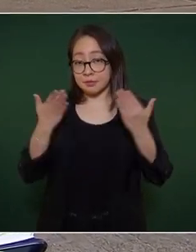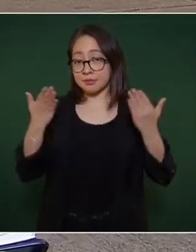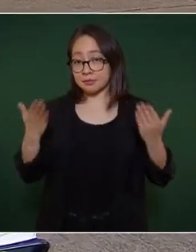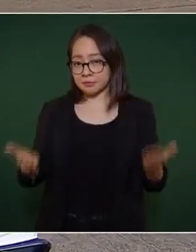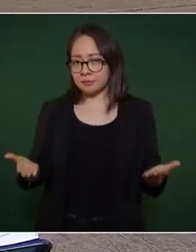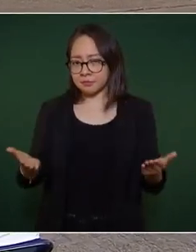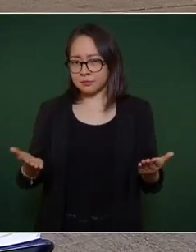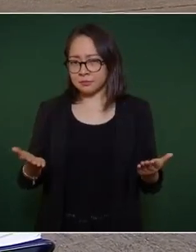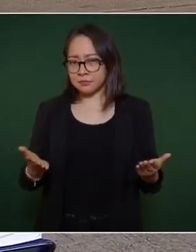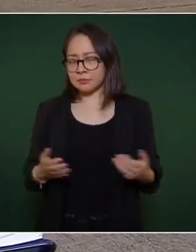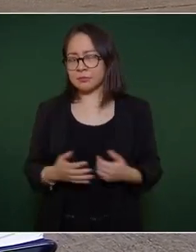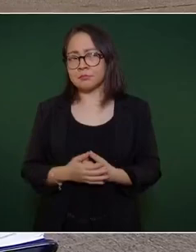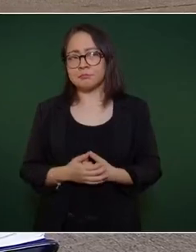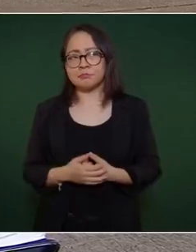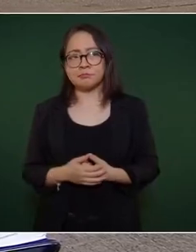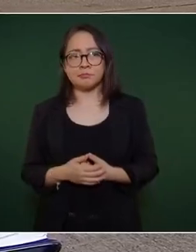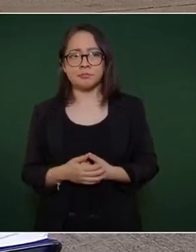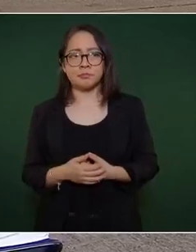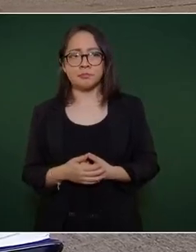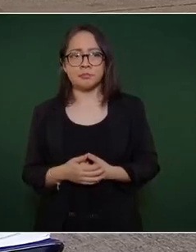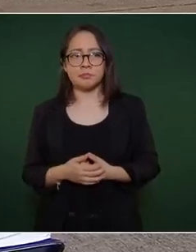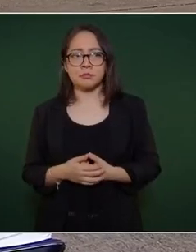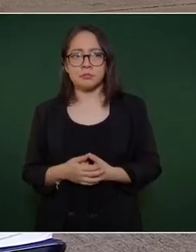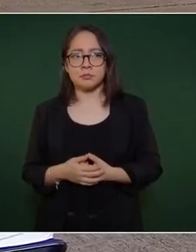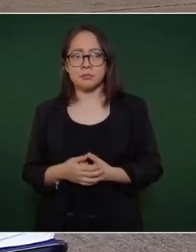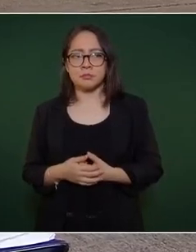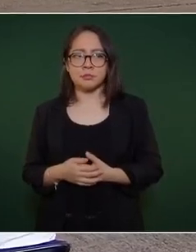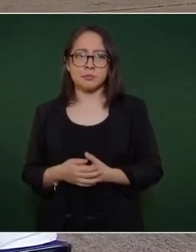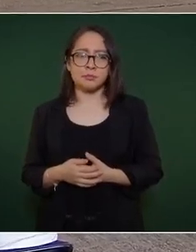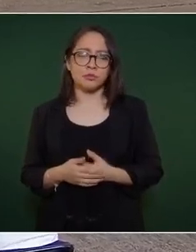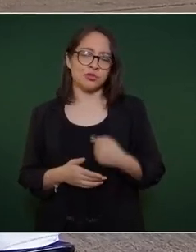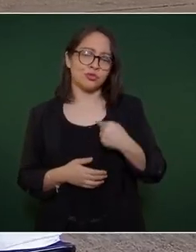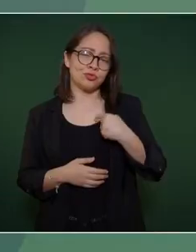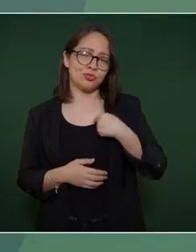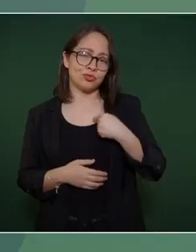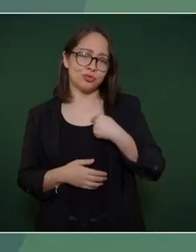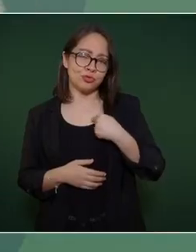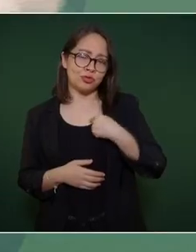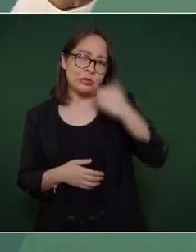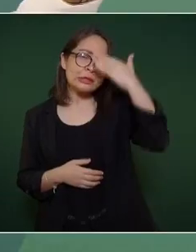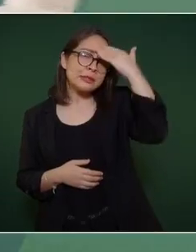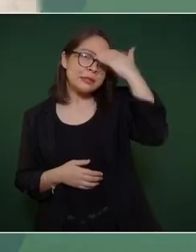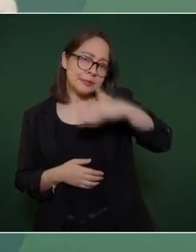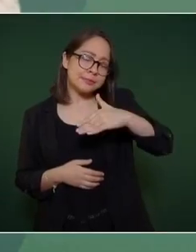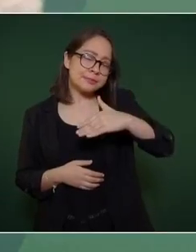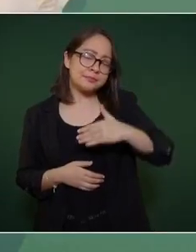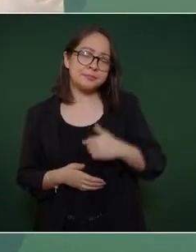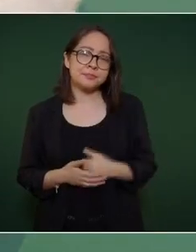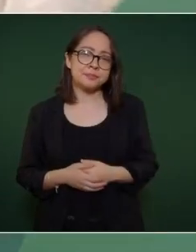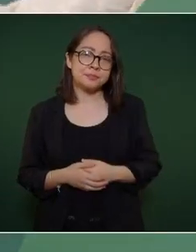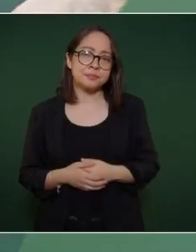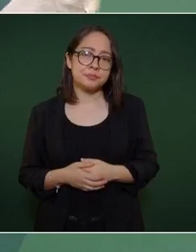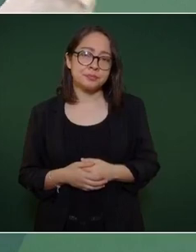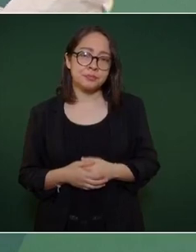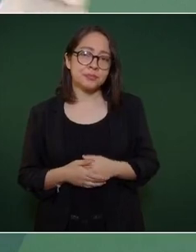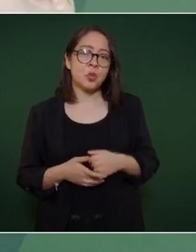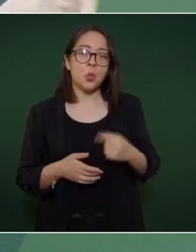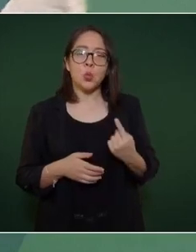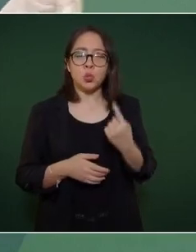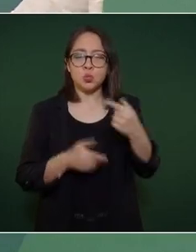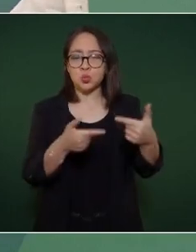supe que un grupo afín a el bloque